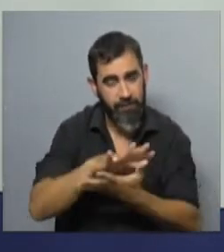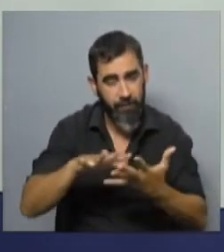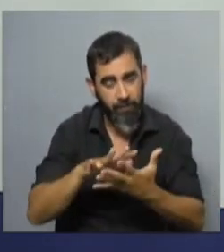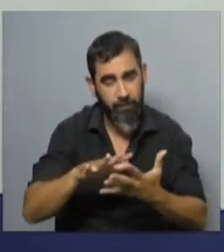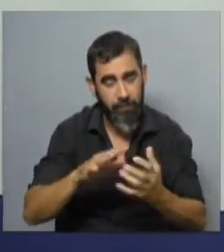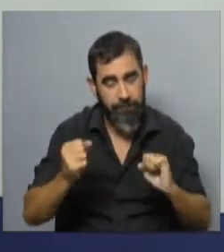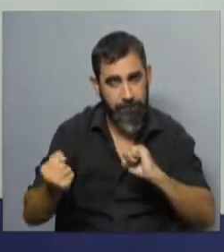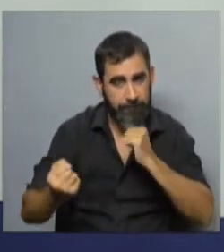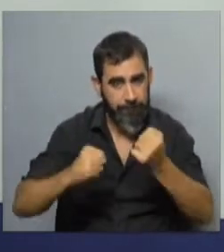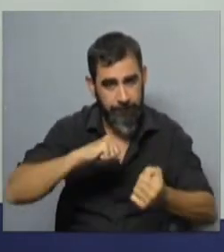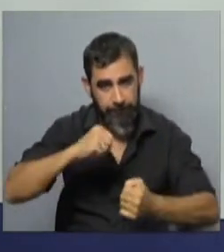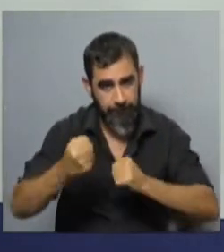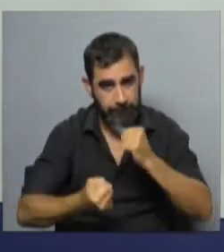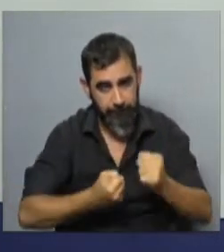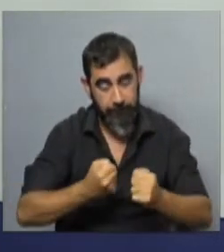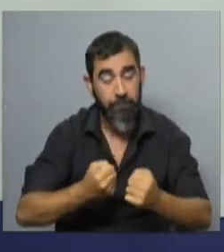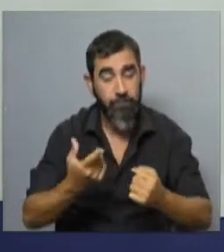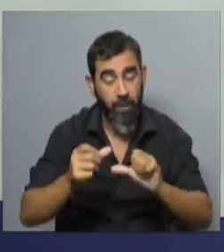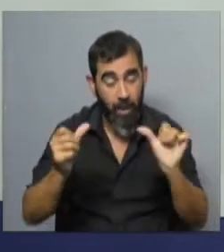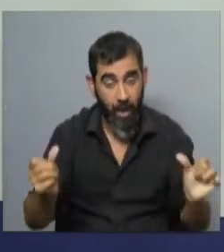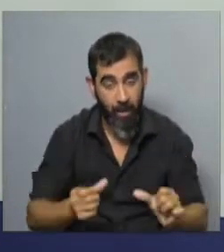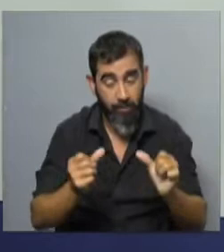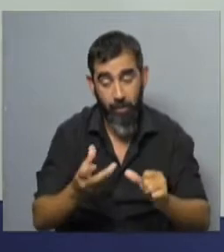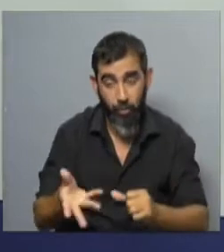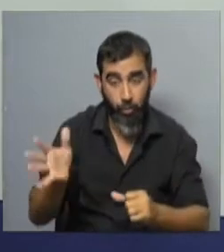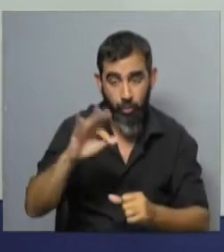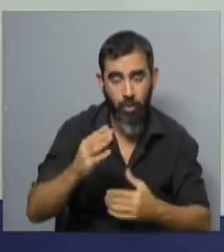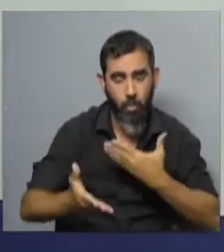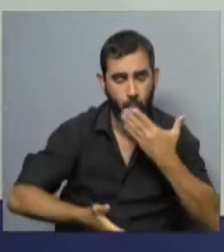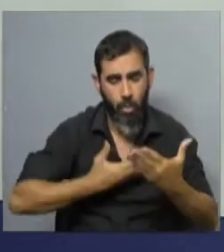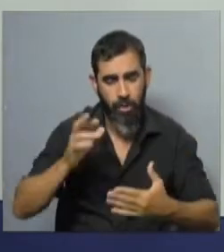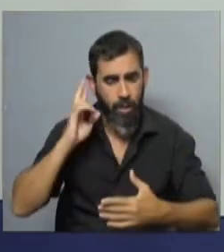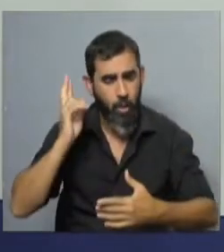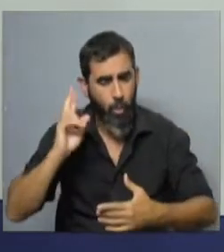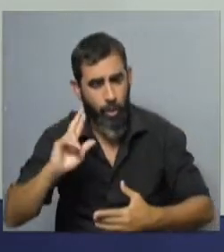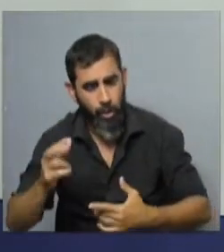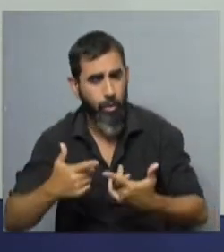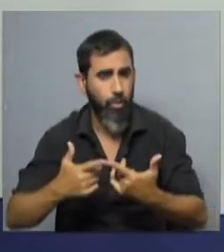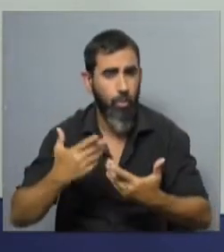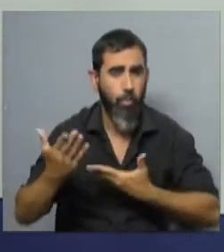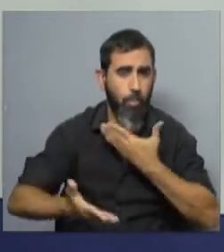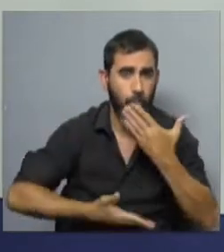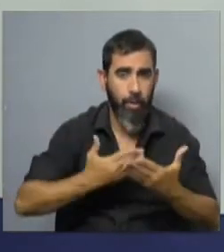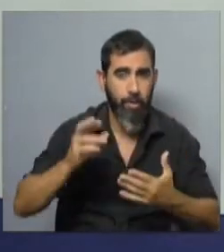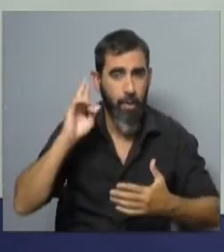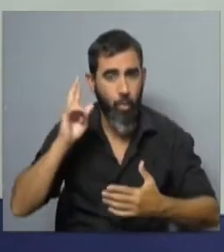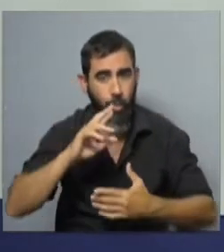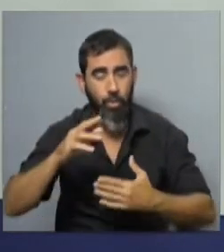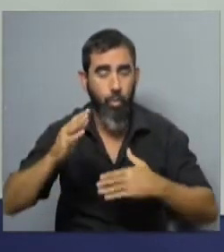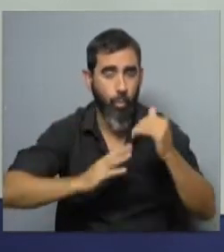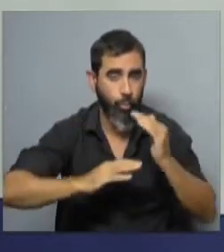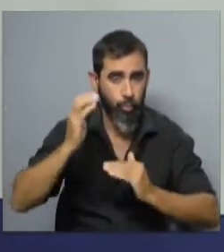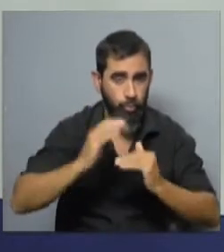mayor tensión, desarrollando su actividad diaria, entonces le molestaban los ruidos de los vecinos, molestaban los ruidos de las